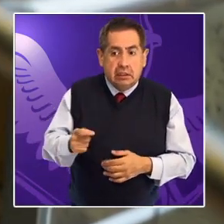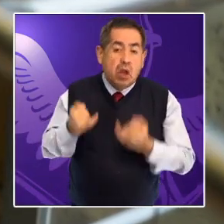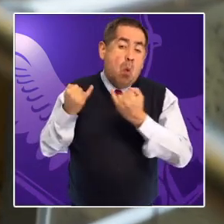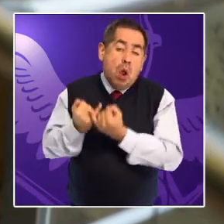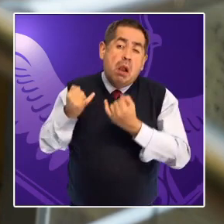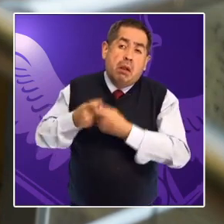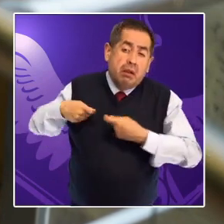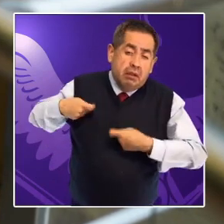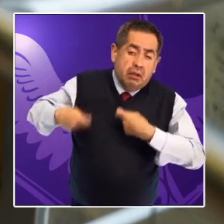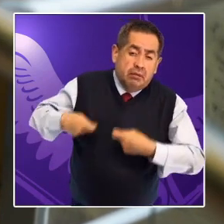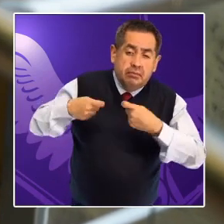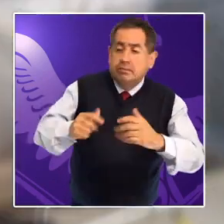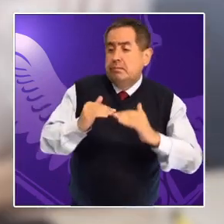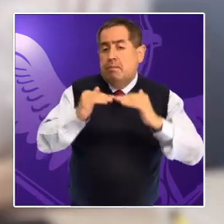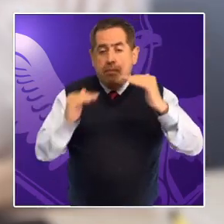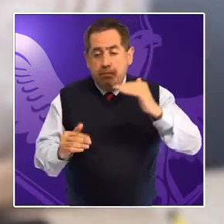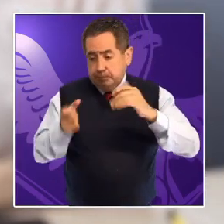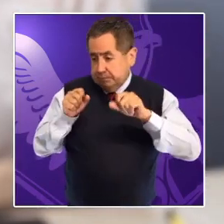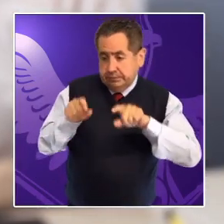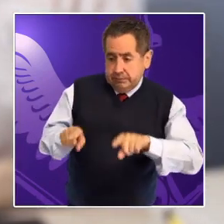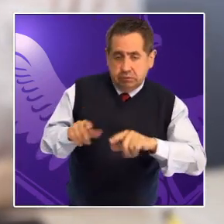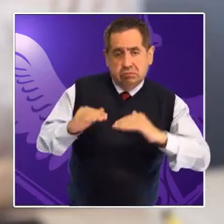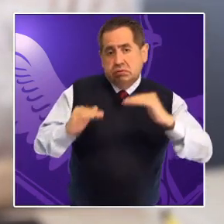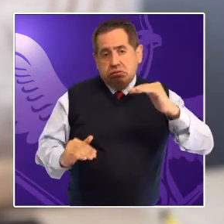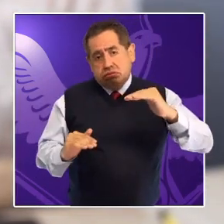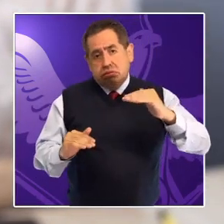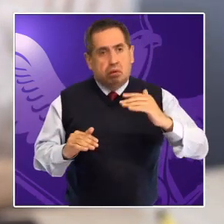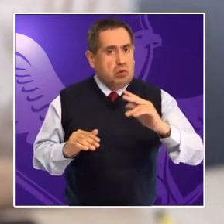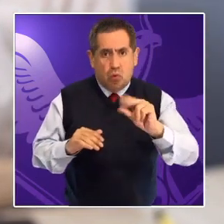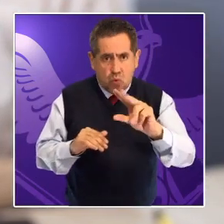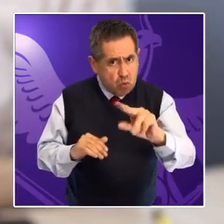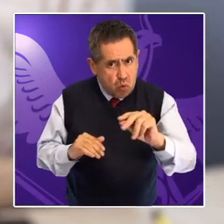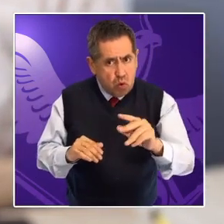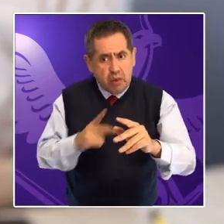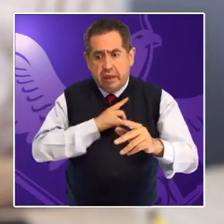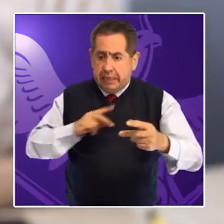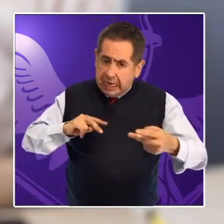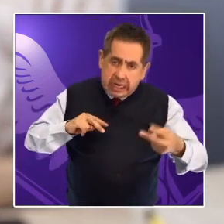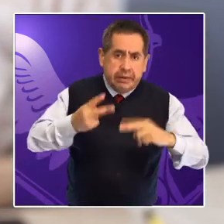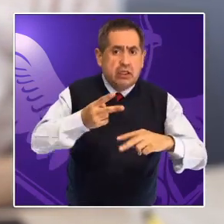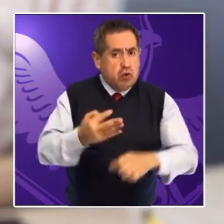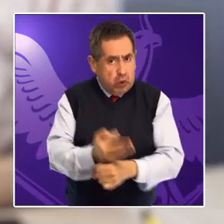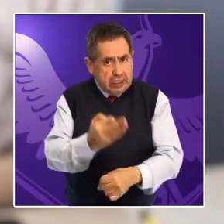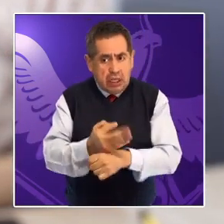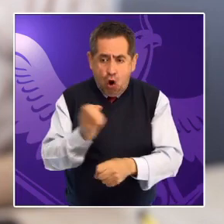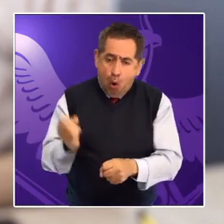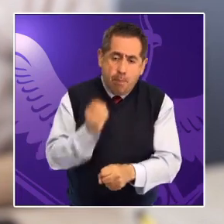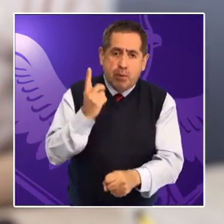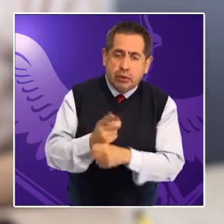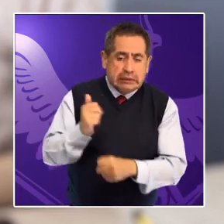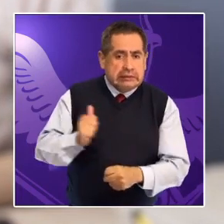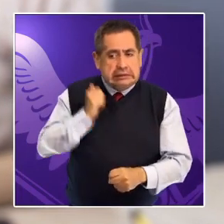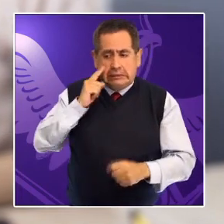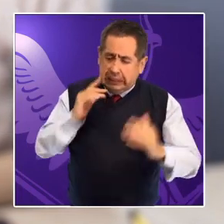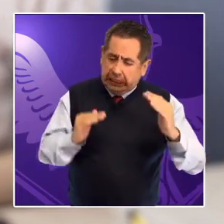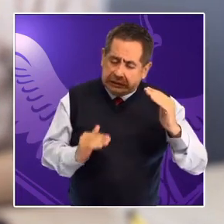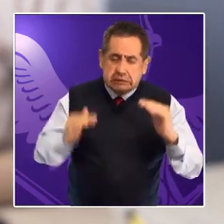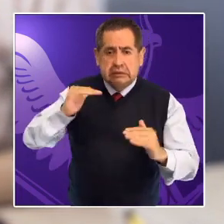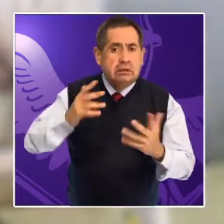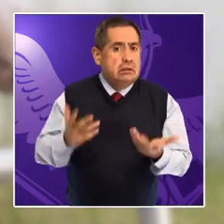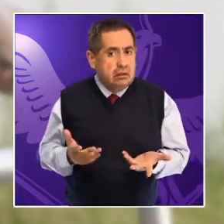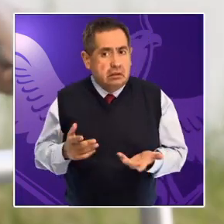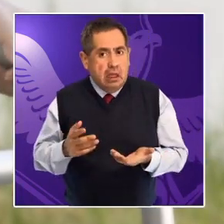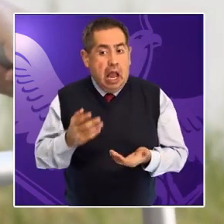esas desigualdades ni acrecentándolas, y en este caso sería una nueva oportunidad. Se está comprobando que las